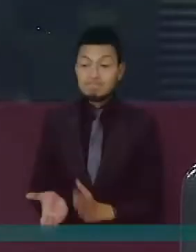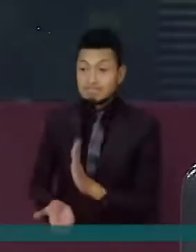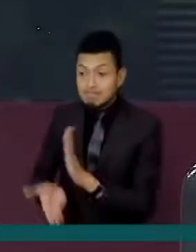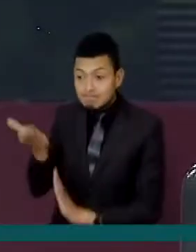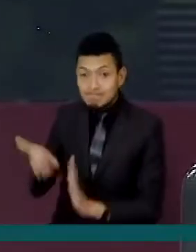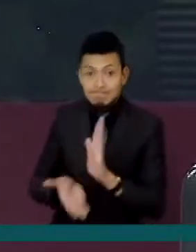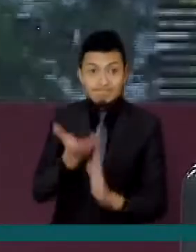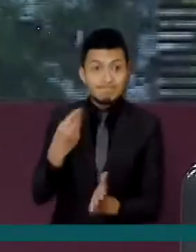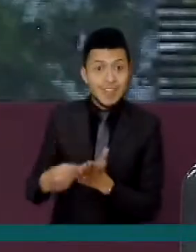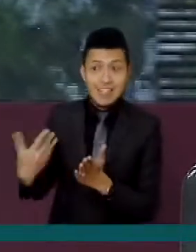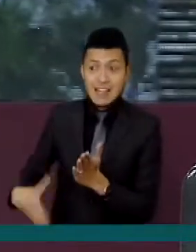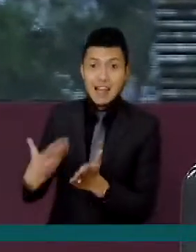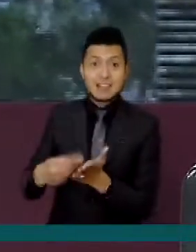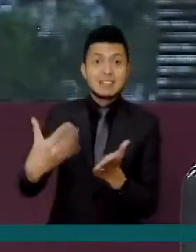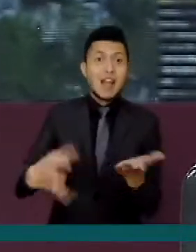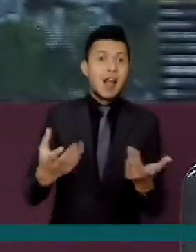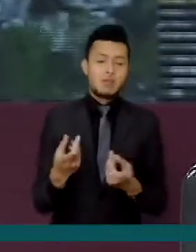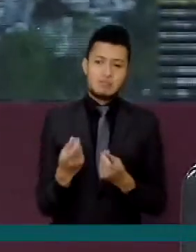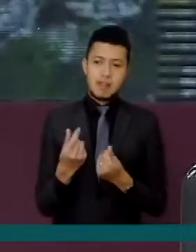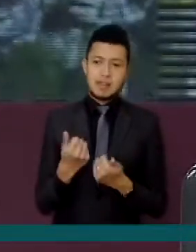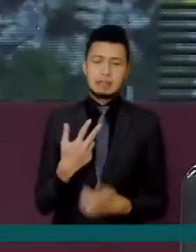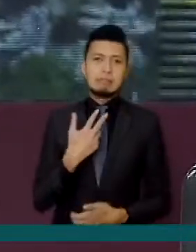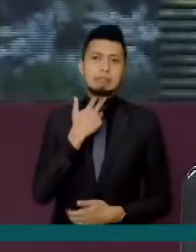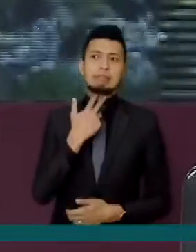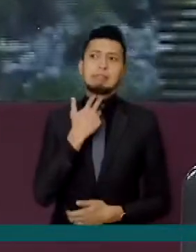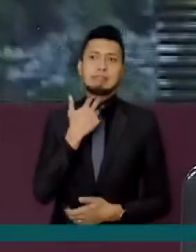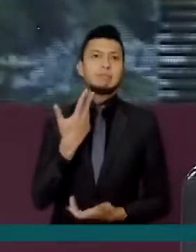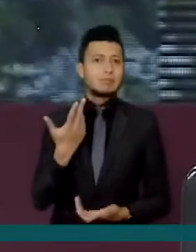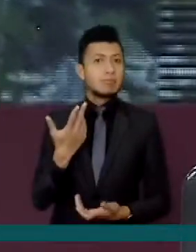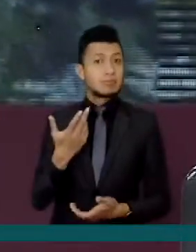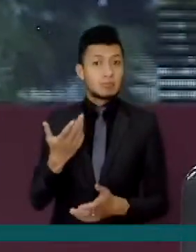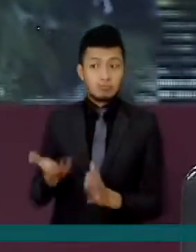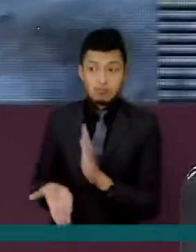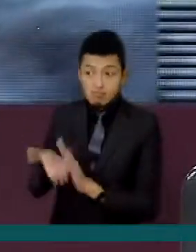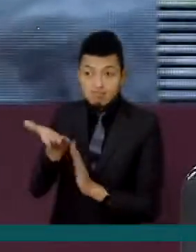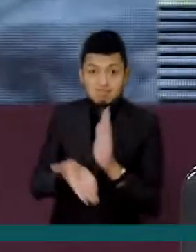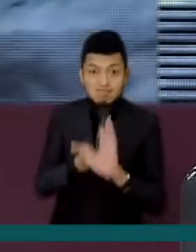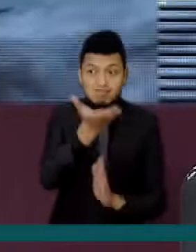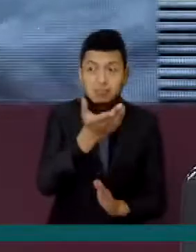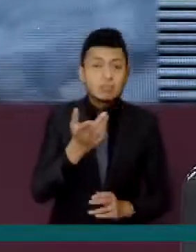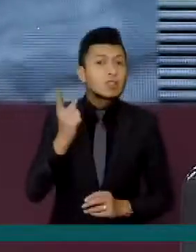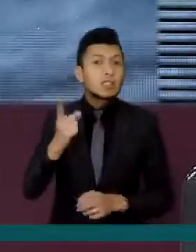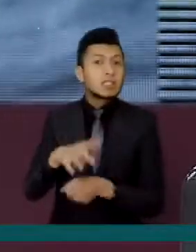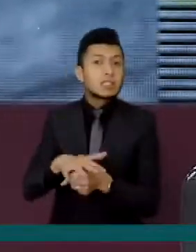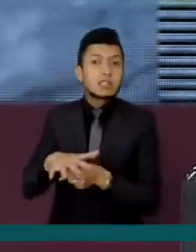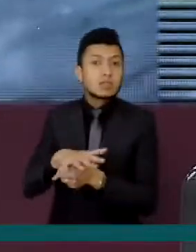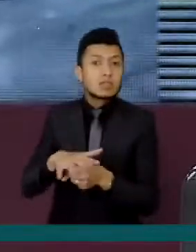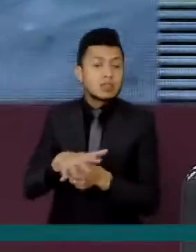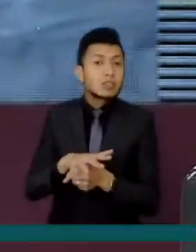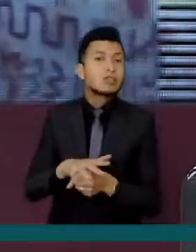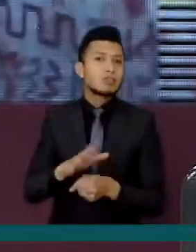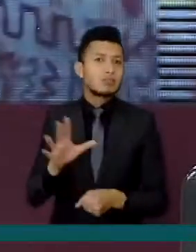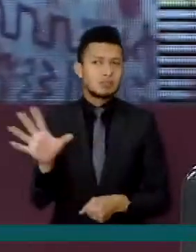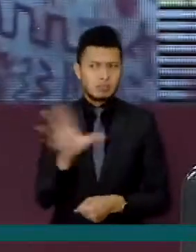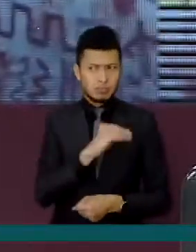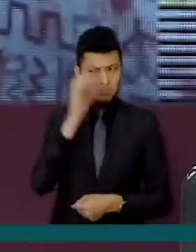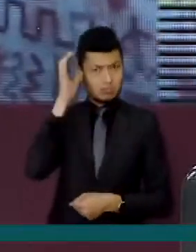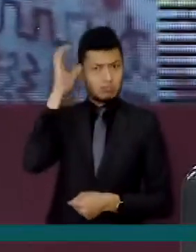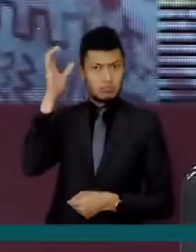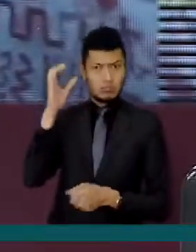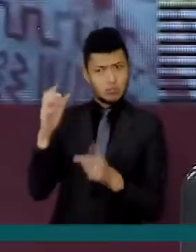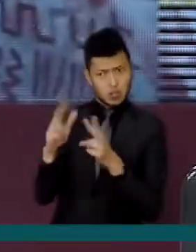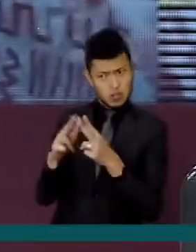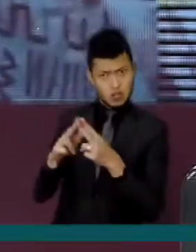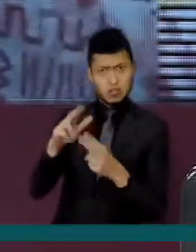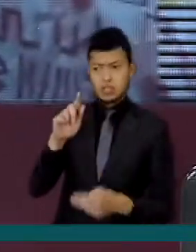El costo de vida es cada vez más alto y el bolsillo siempre sale afectado. La inflación tiene mucho que ver con esta situación, pero pocos conocen bien el